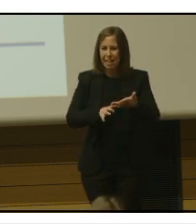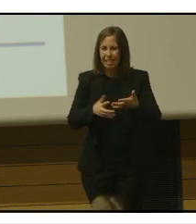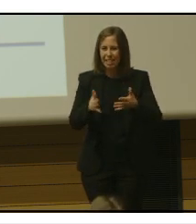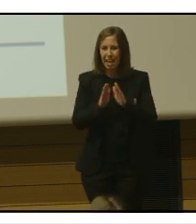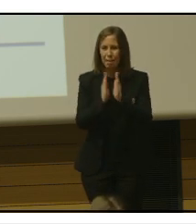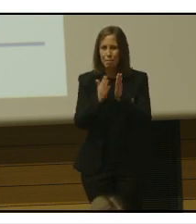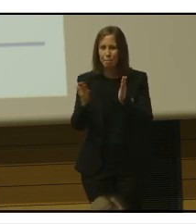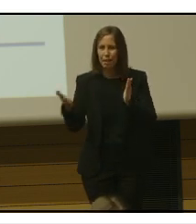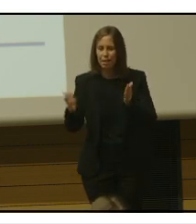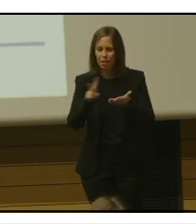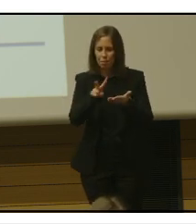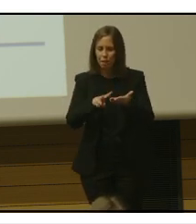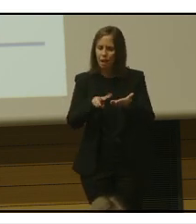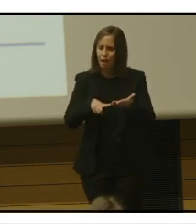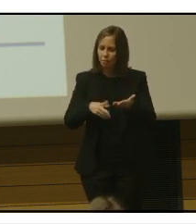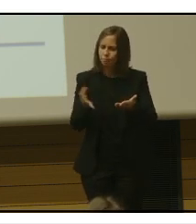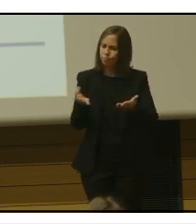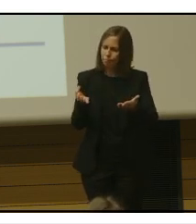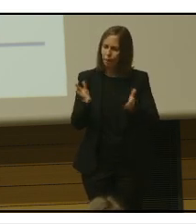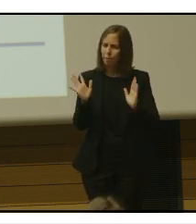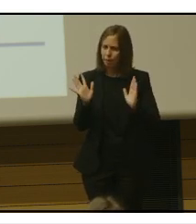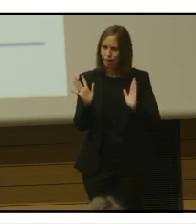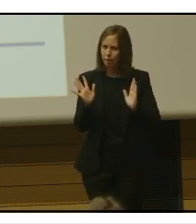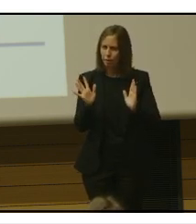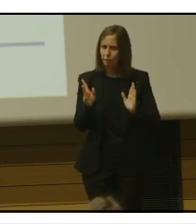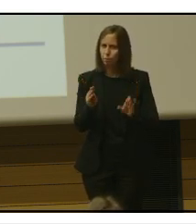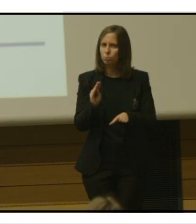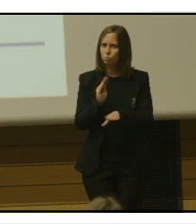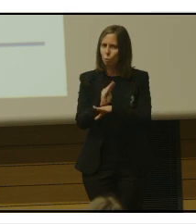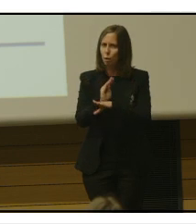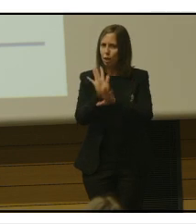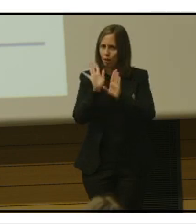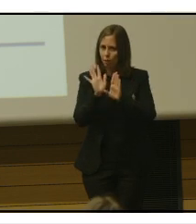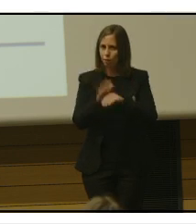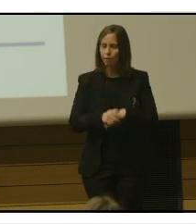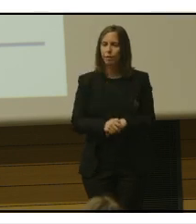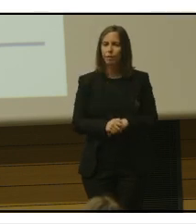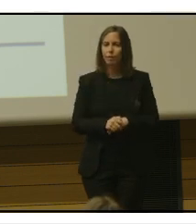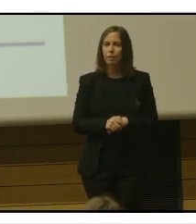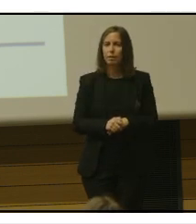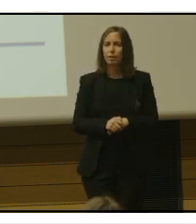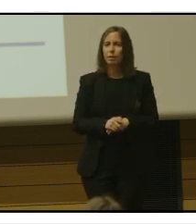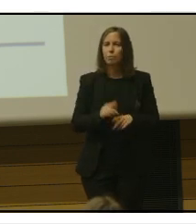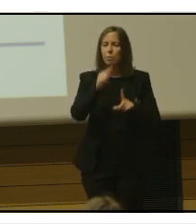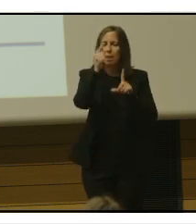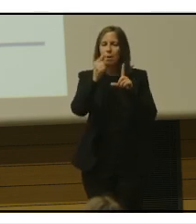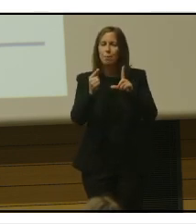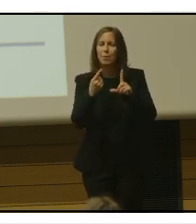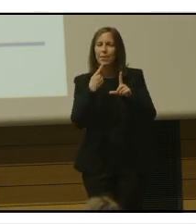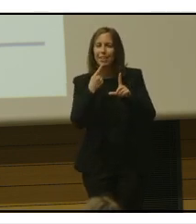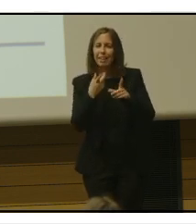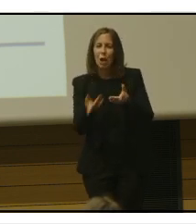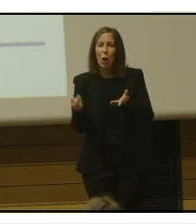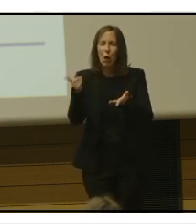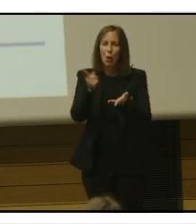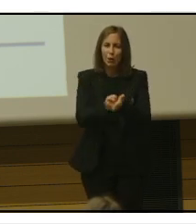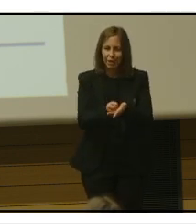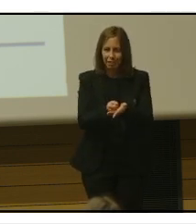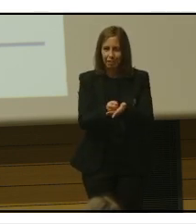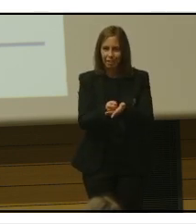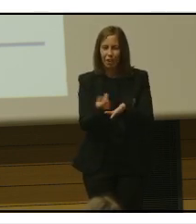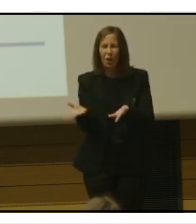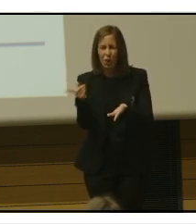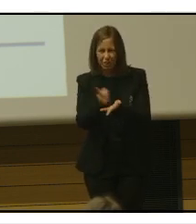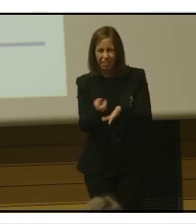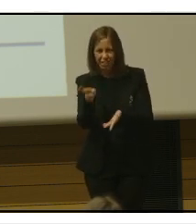pues que hay que tomárselo como es. O sea, realmente lo que hacen son, bueno, pues caricaturas diciendo, bueno, ya están ahí otra vez. Pues eso, el Surgeon General,